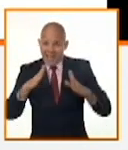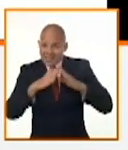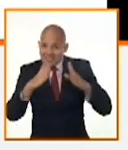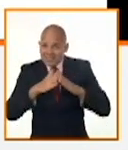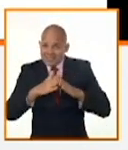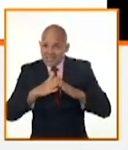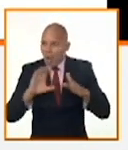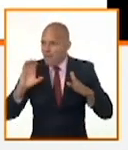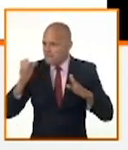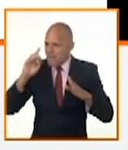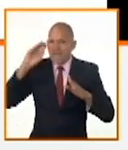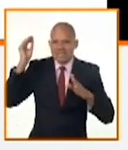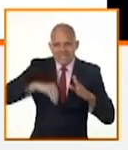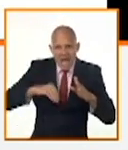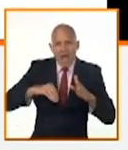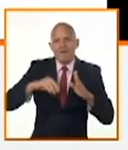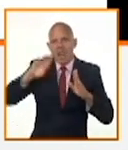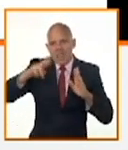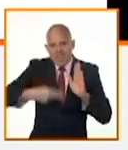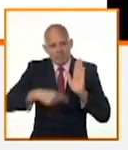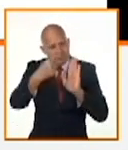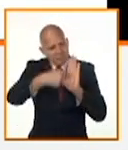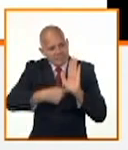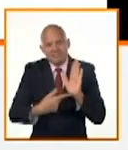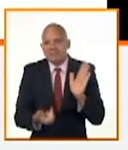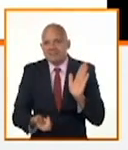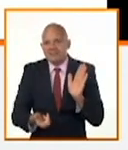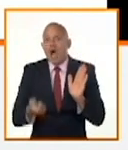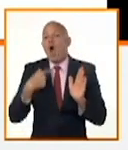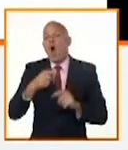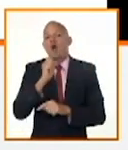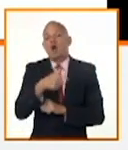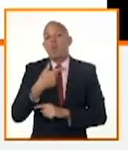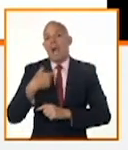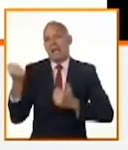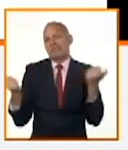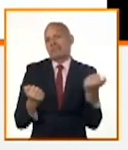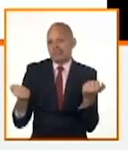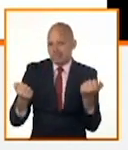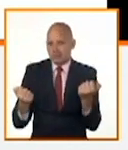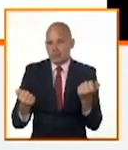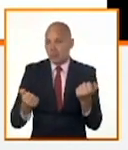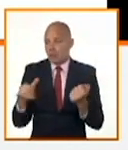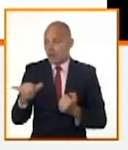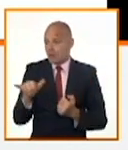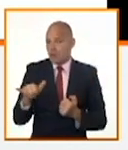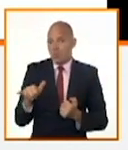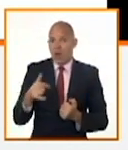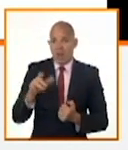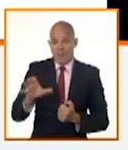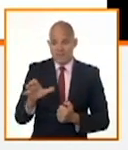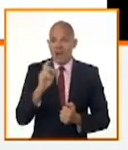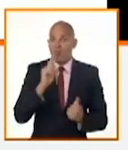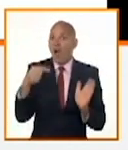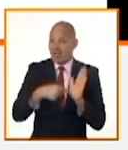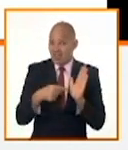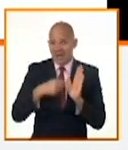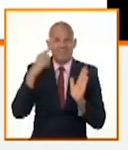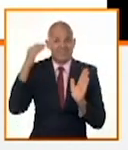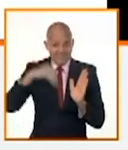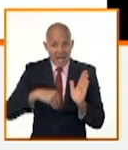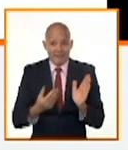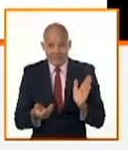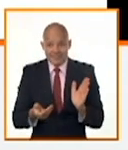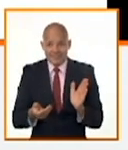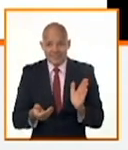también existe una Norma y la cual el banco interactúa y No necesariamente tiene que ser una relación entre dos personas naturales fíjese Y estos límites